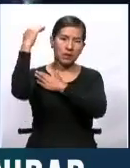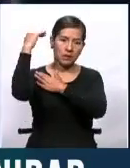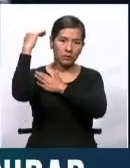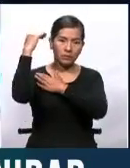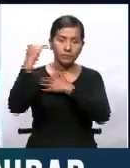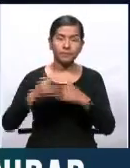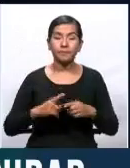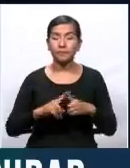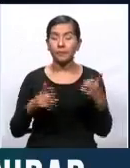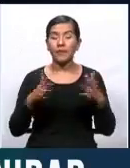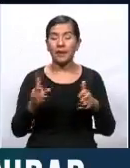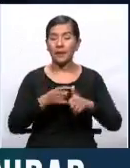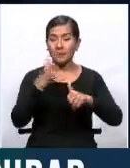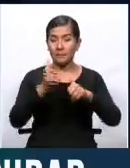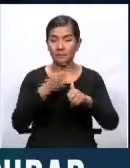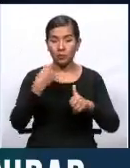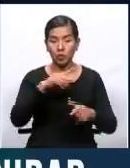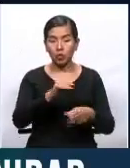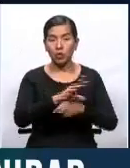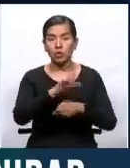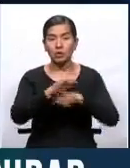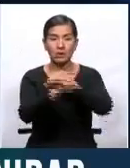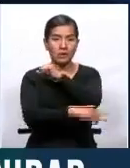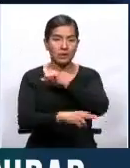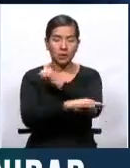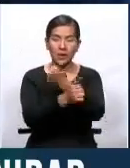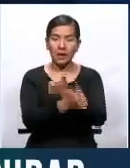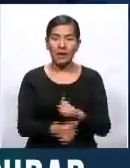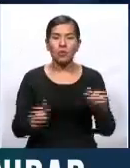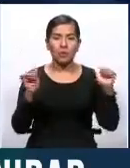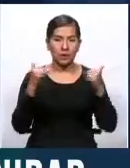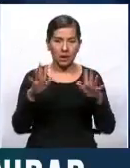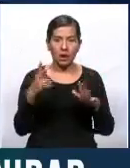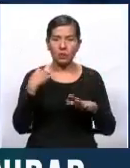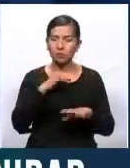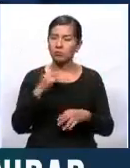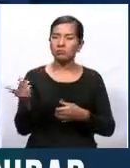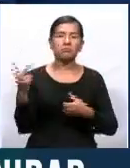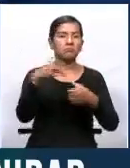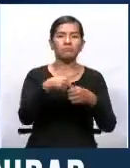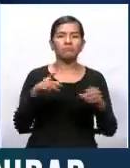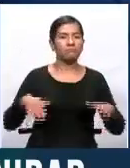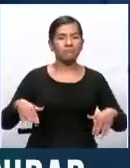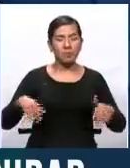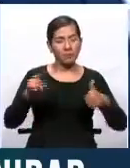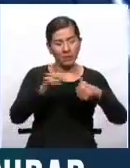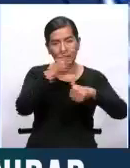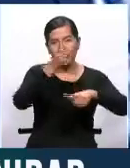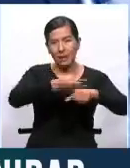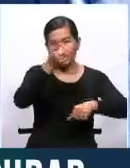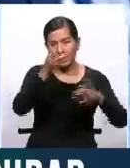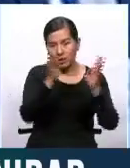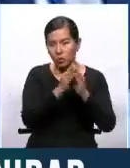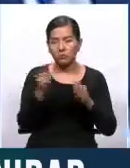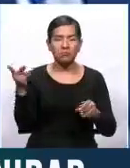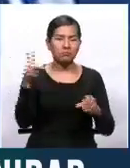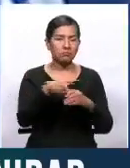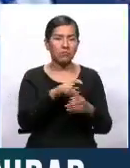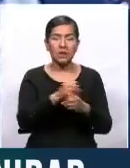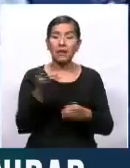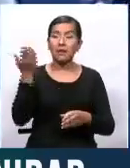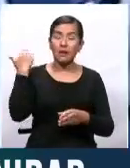porque primero en el Consejo Nacional de Autonomías no hemos tenido la presencia del gobernador, que tampoco está el pasado viernes en el